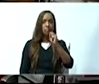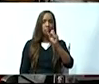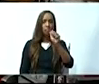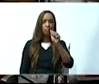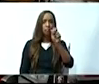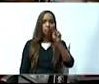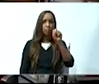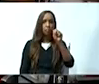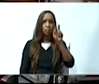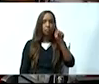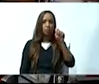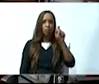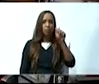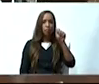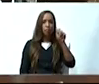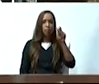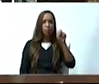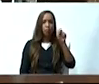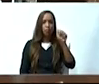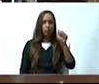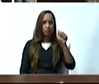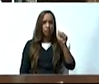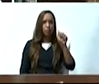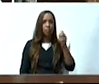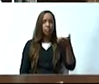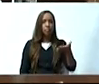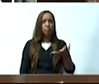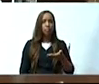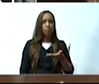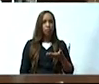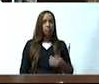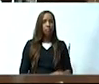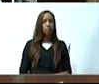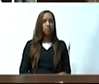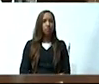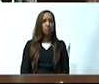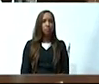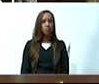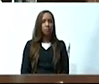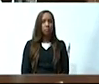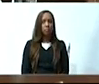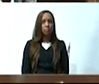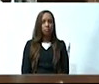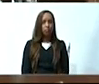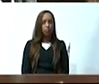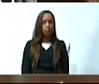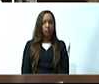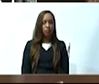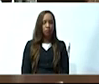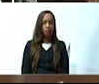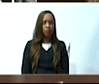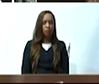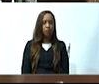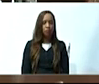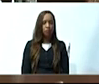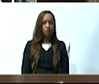los momentos de estos debates para que tomemos decisiones con relación a este tema.